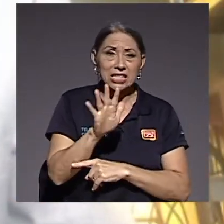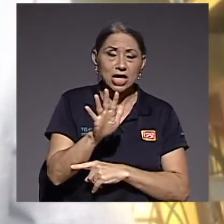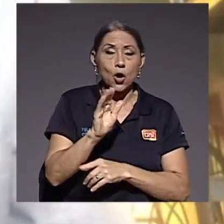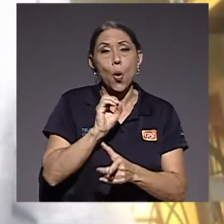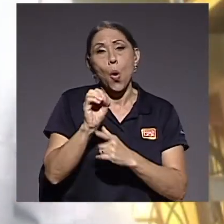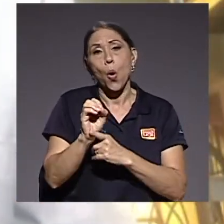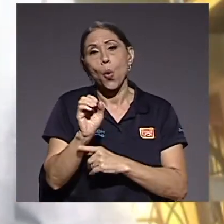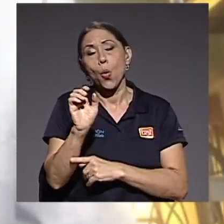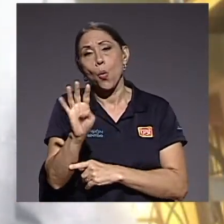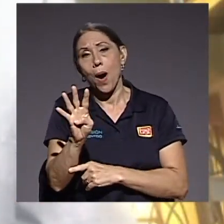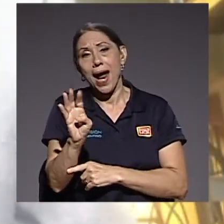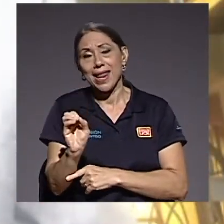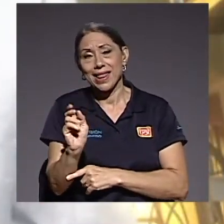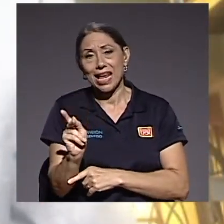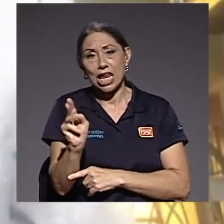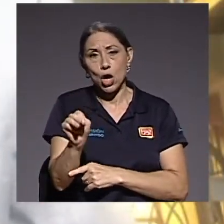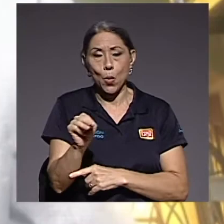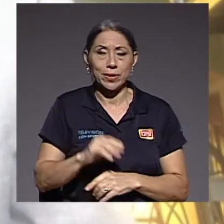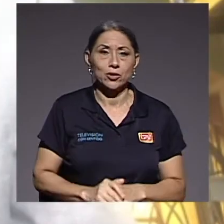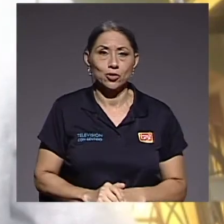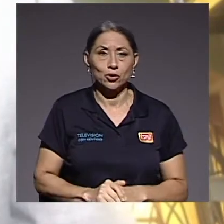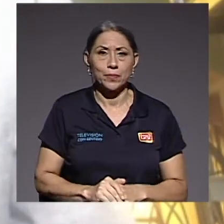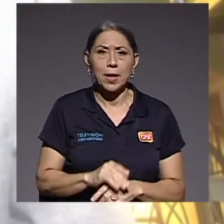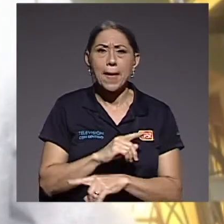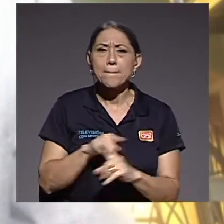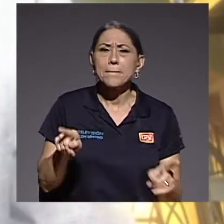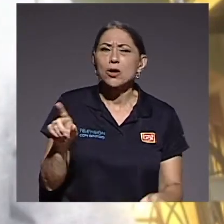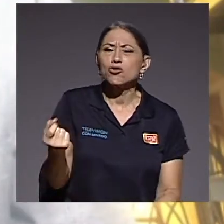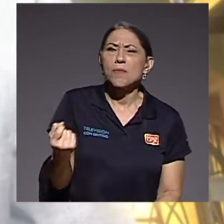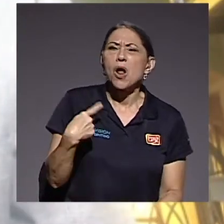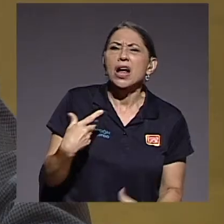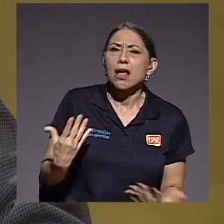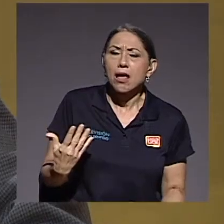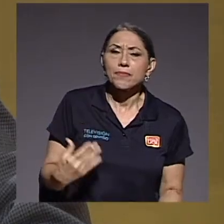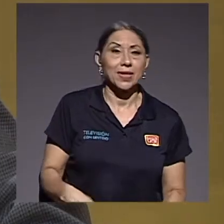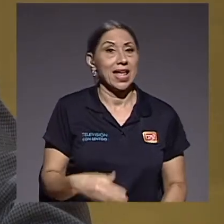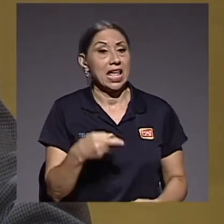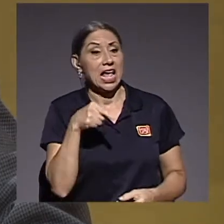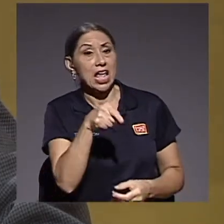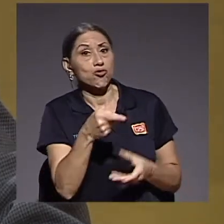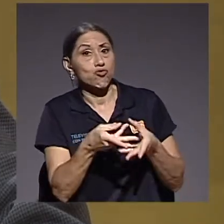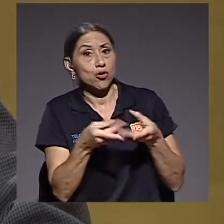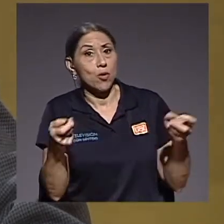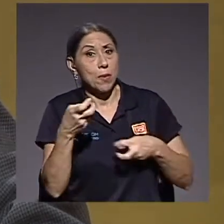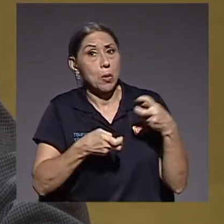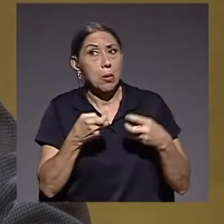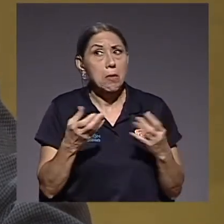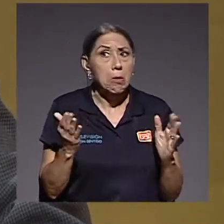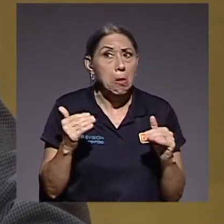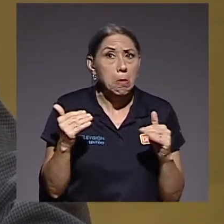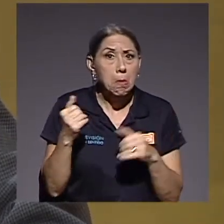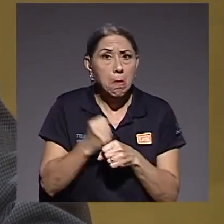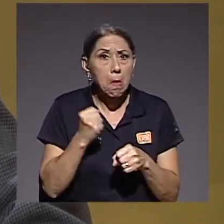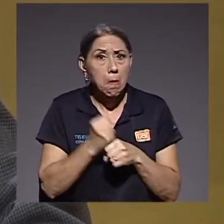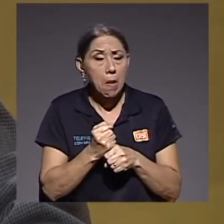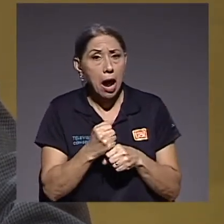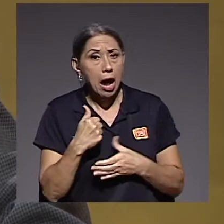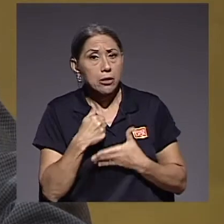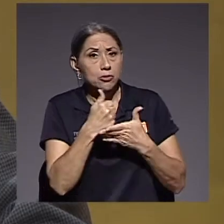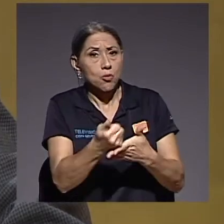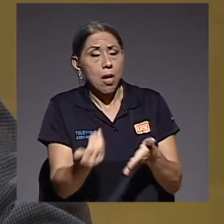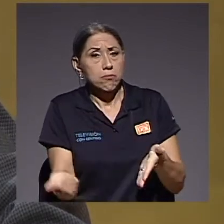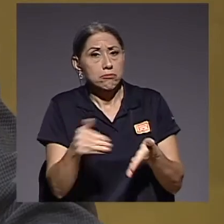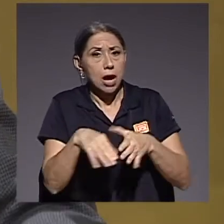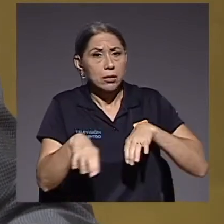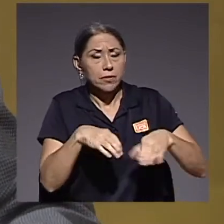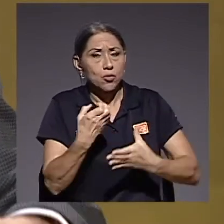Ahora bien, perdone, la pregunta concreta era... Si resuelve el problema de empleo, si ayuda a la reactivación, okay. Si resuelve un problema